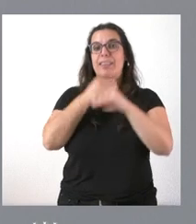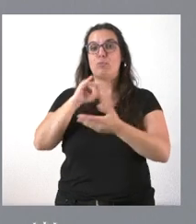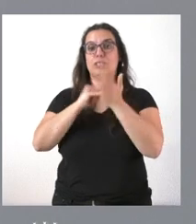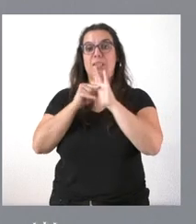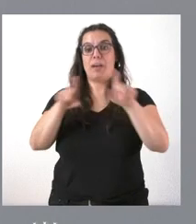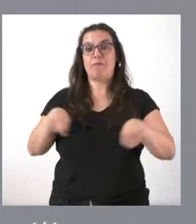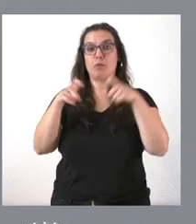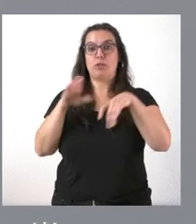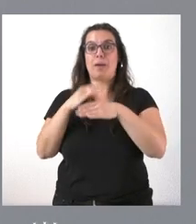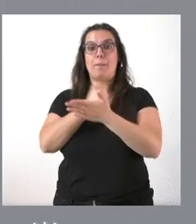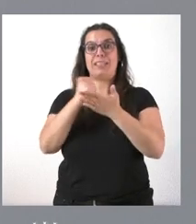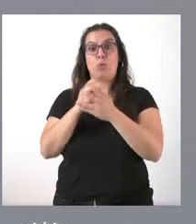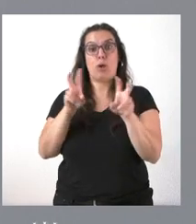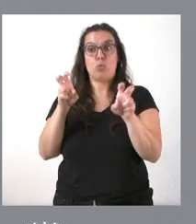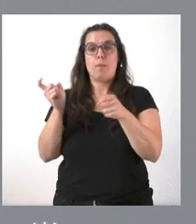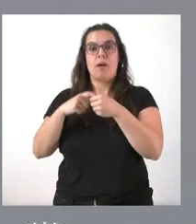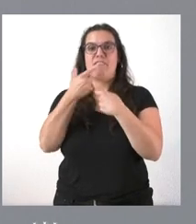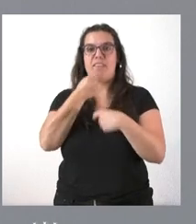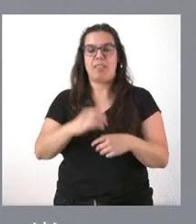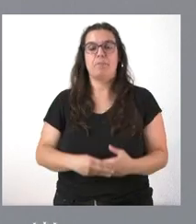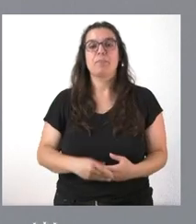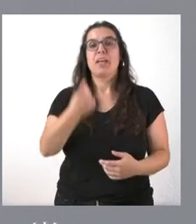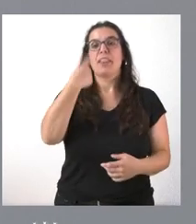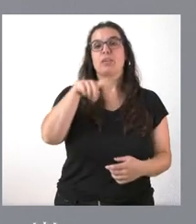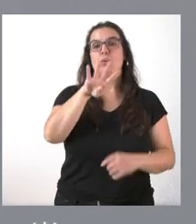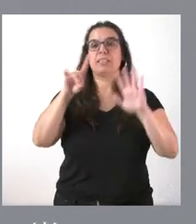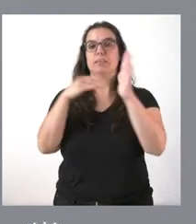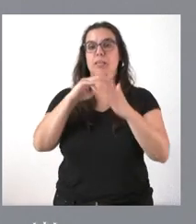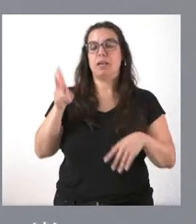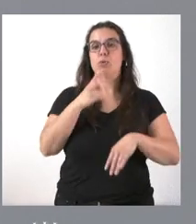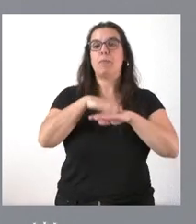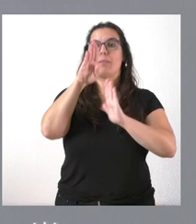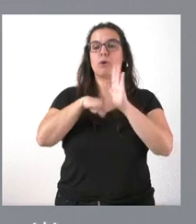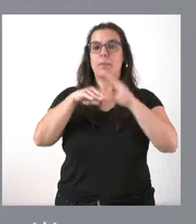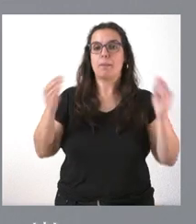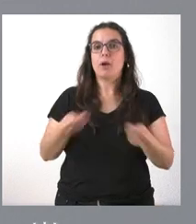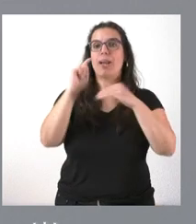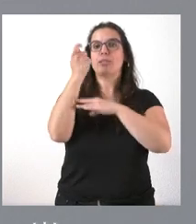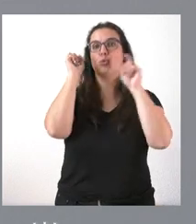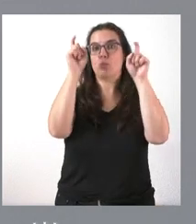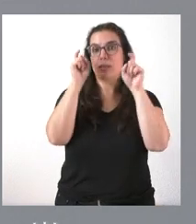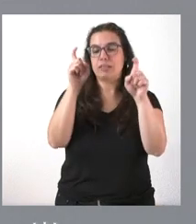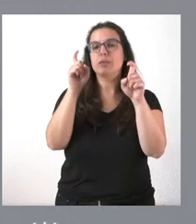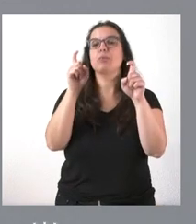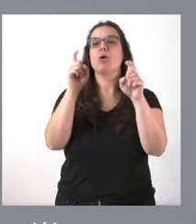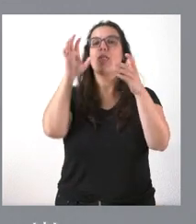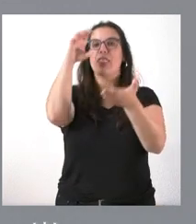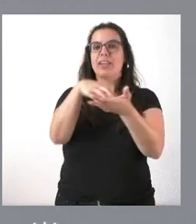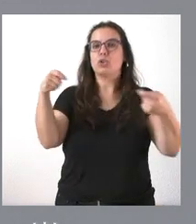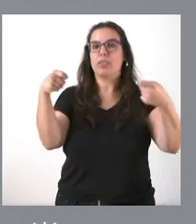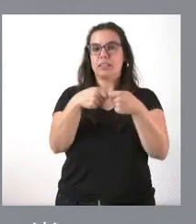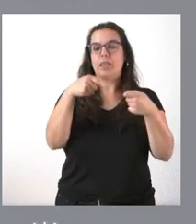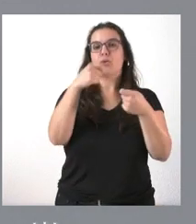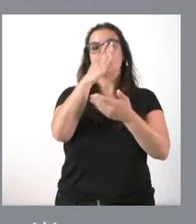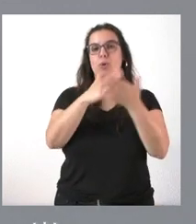para las nuevas matriculaciones 146.000 euros para el programa para la mejora del éxito educativo en los centros concertados